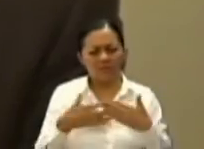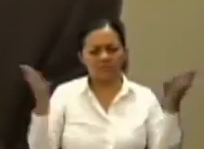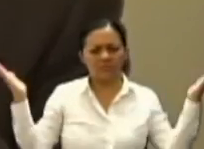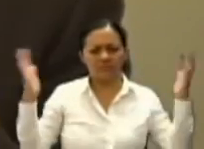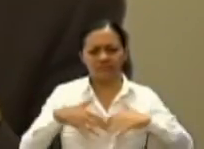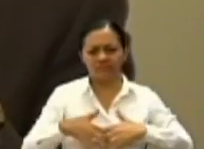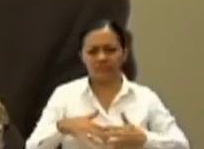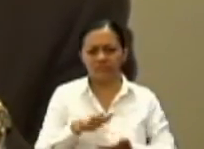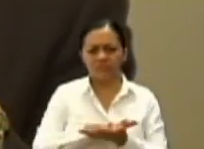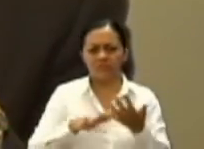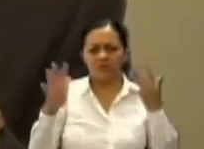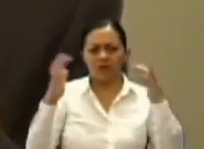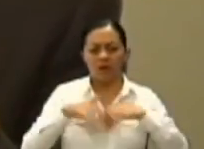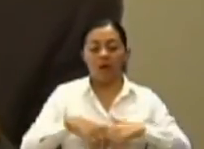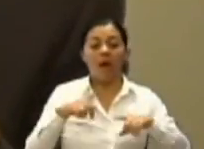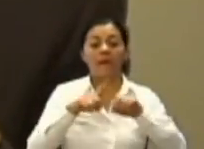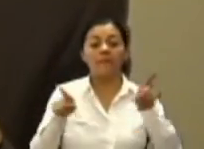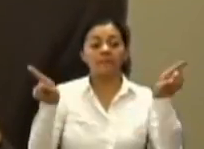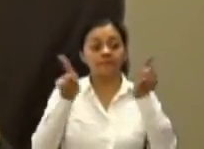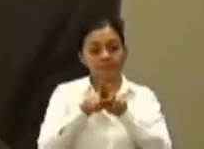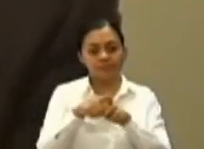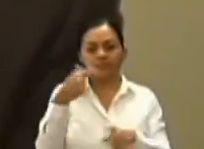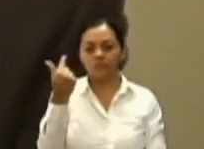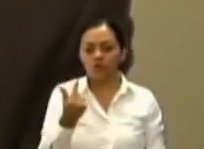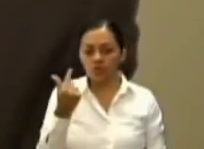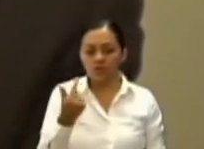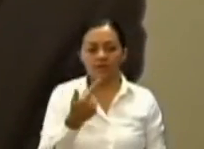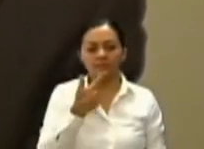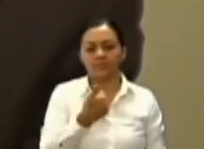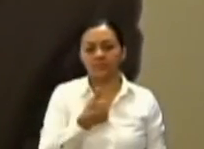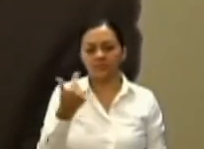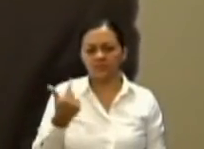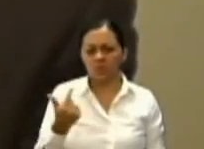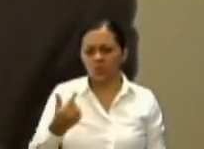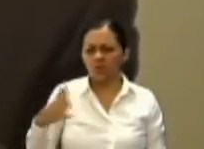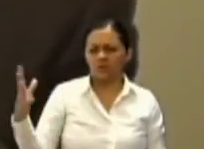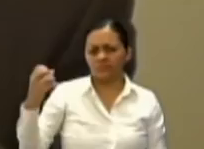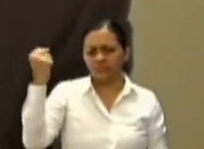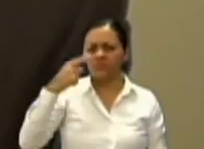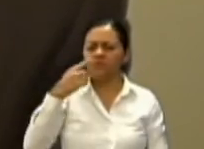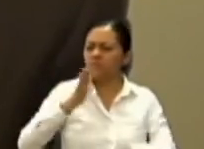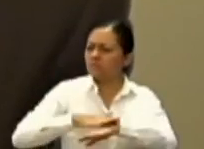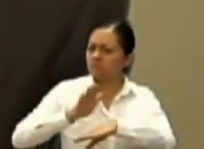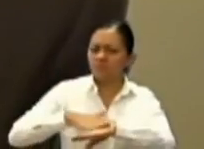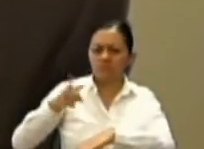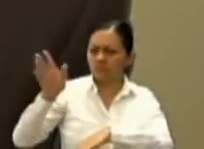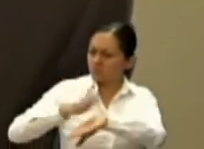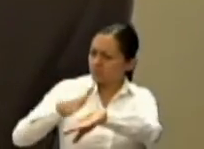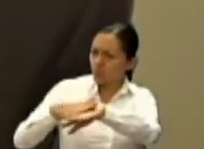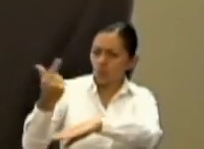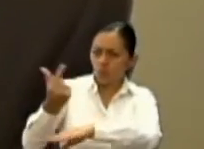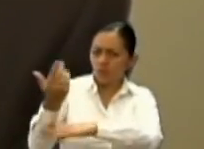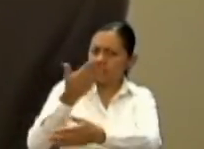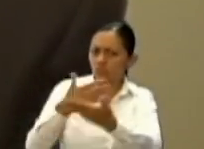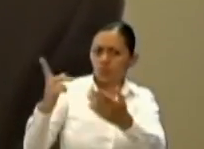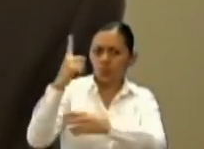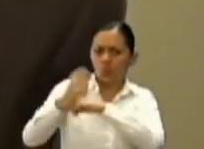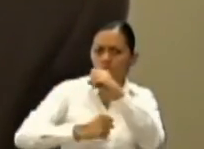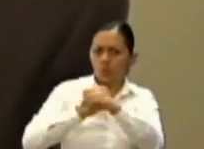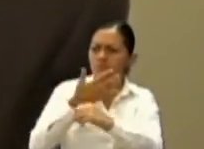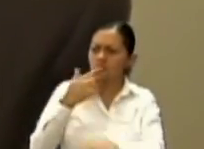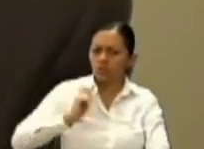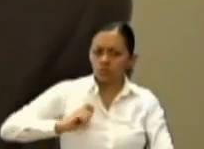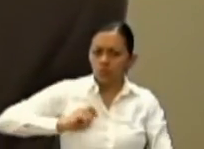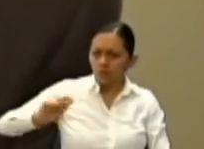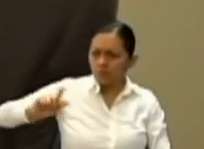sembraron lo mismo con las utilidades a los que ganan útil las estratosféricas ahí el principio si ganan tantas útiles cada año país mejores